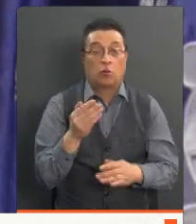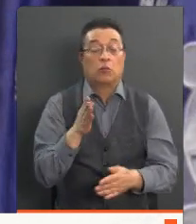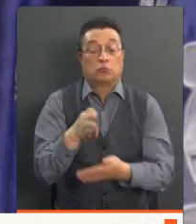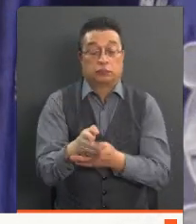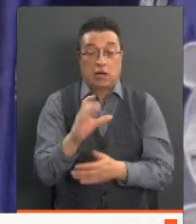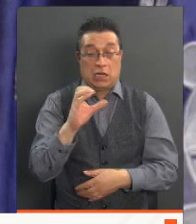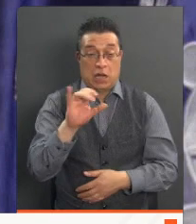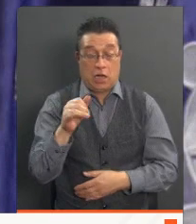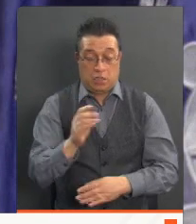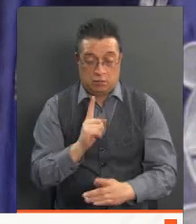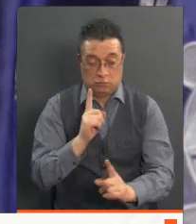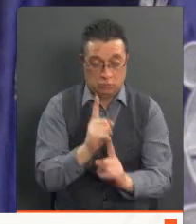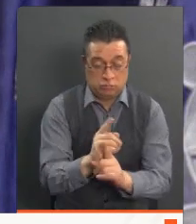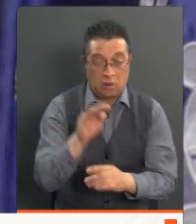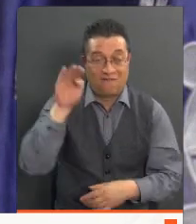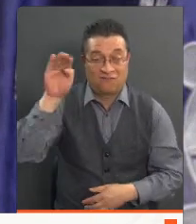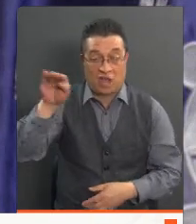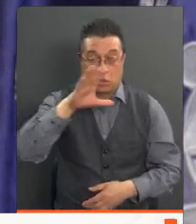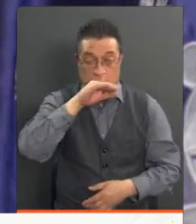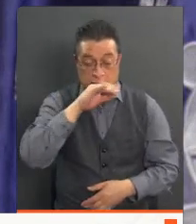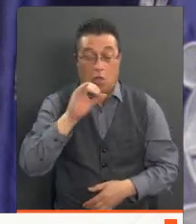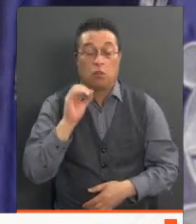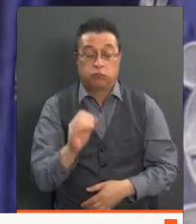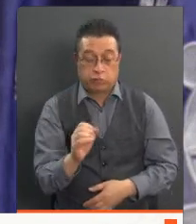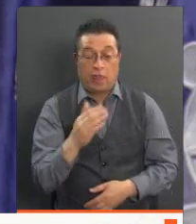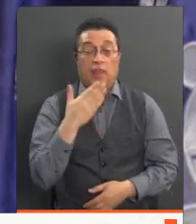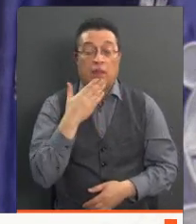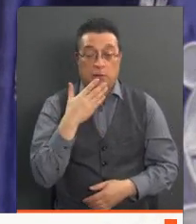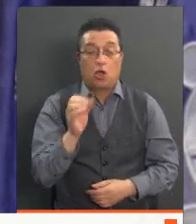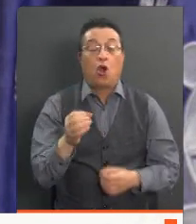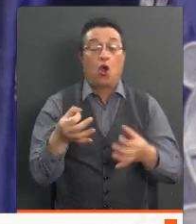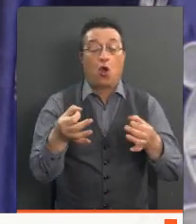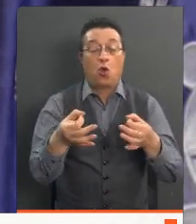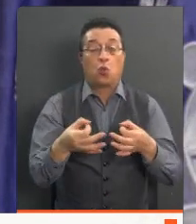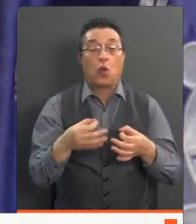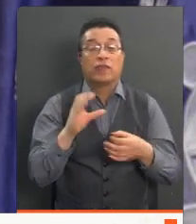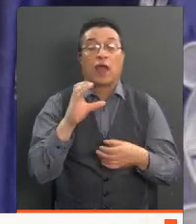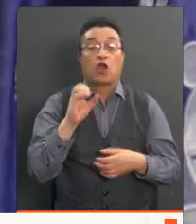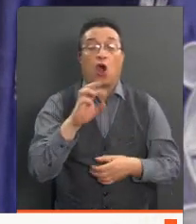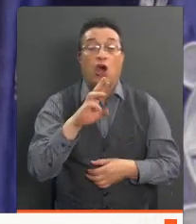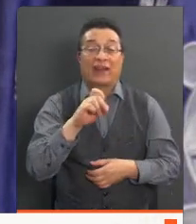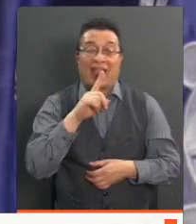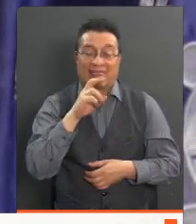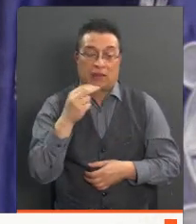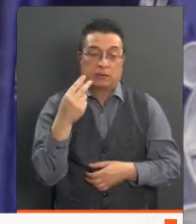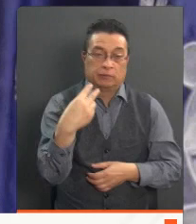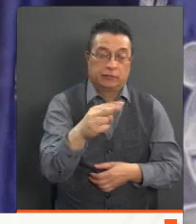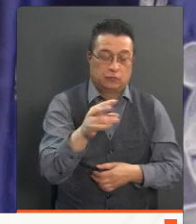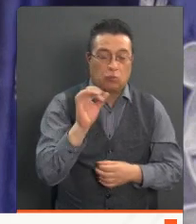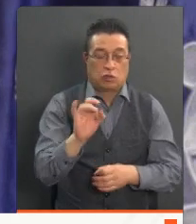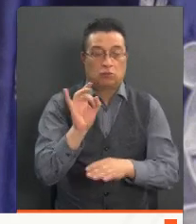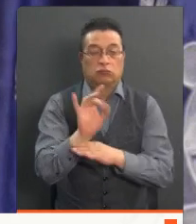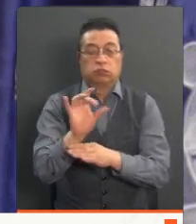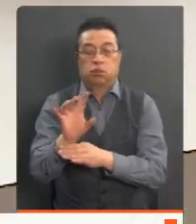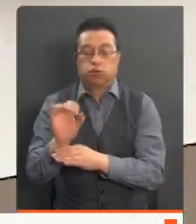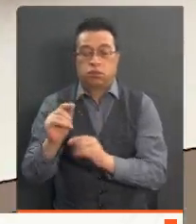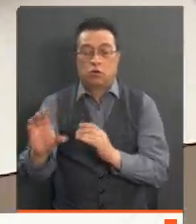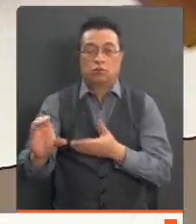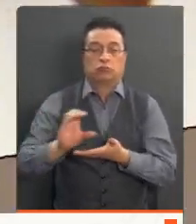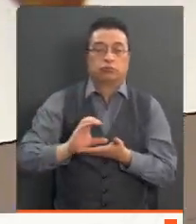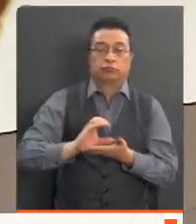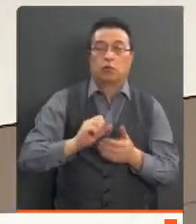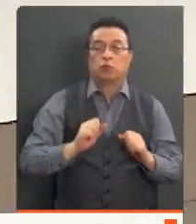caja, en el Banco Estado o eventualmente las cuentas corrientes que puedan estar a disposición de poder recibir estos recursos.